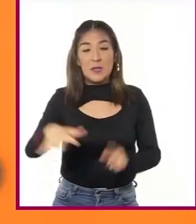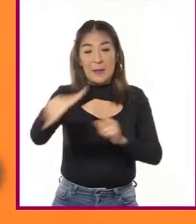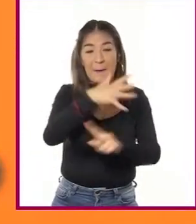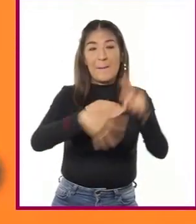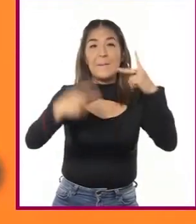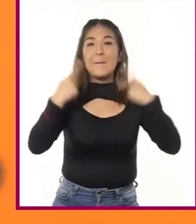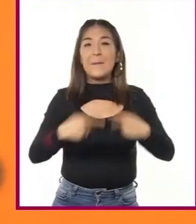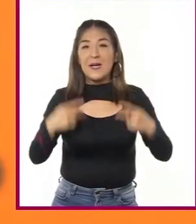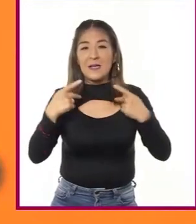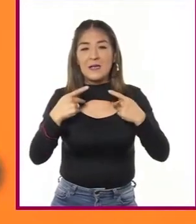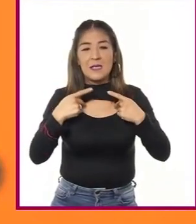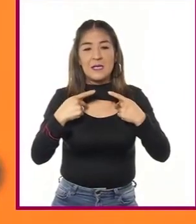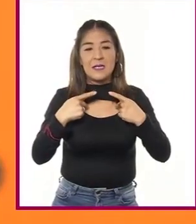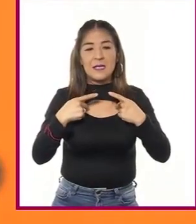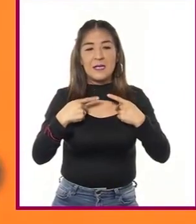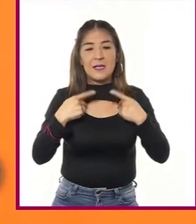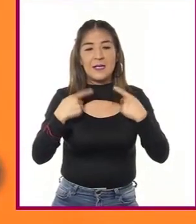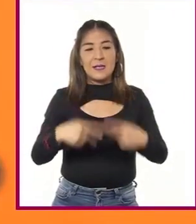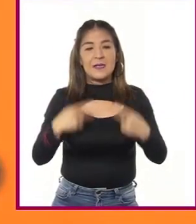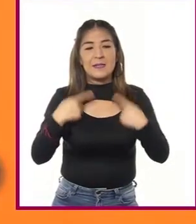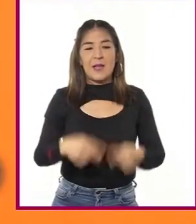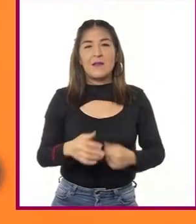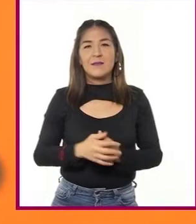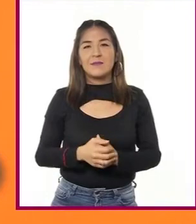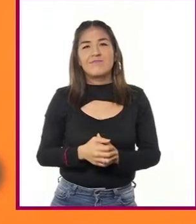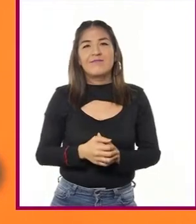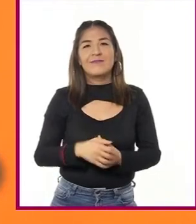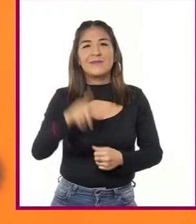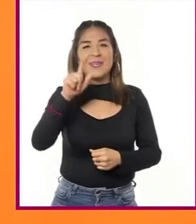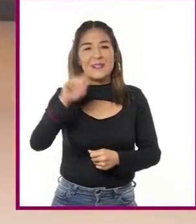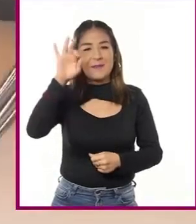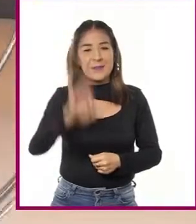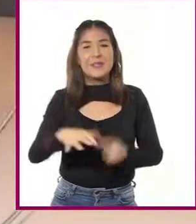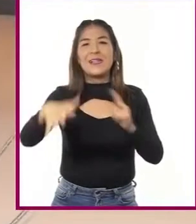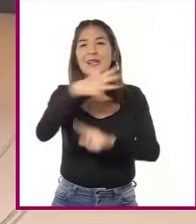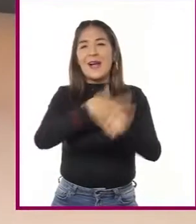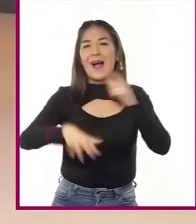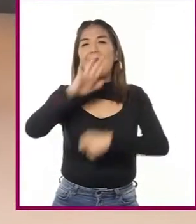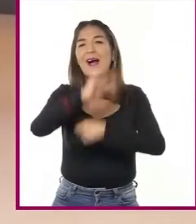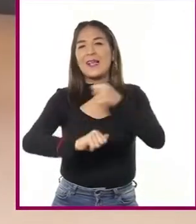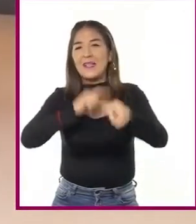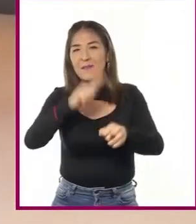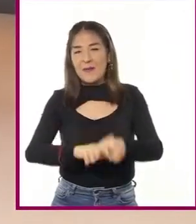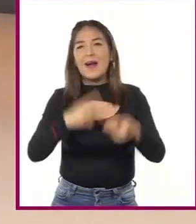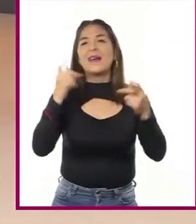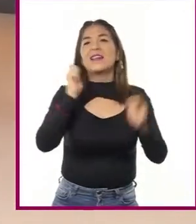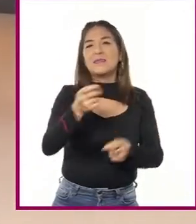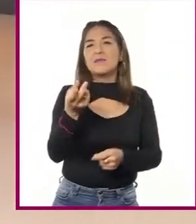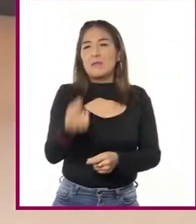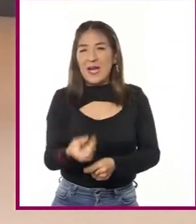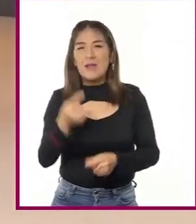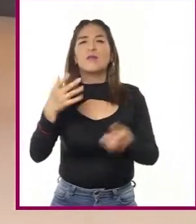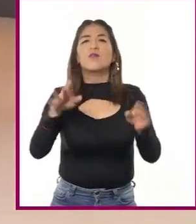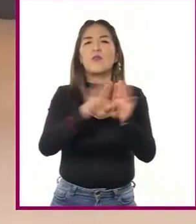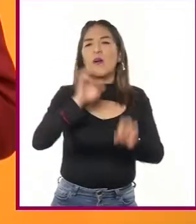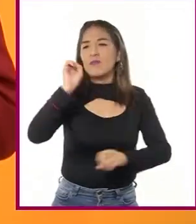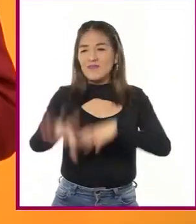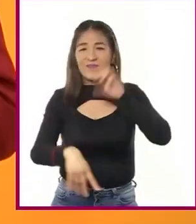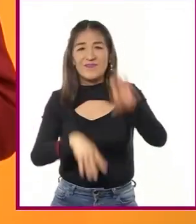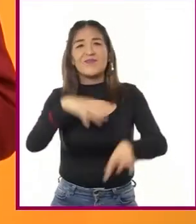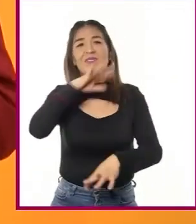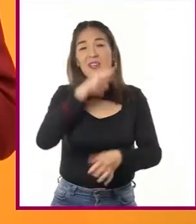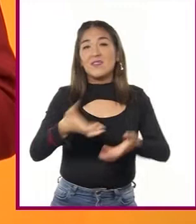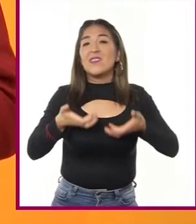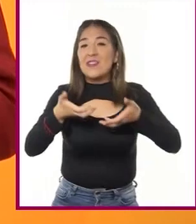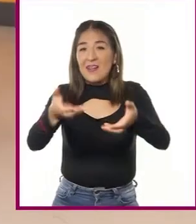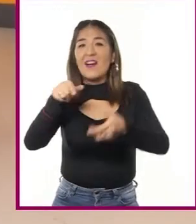población canina y felina en nuestro país está en situación de abandono. Esta información que obtuvimos de un sitio web